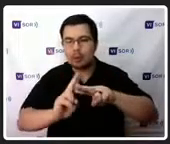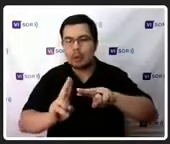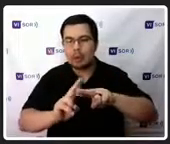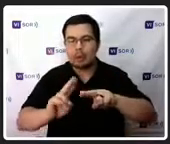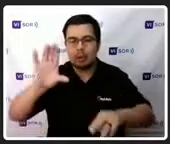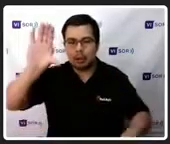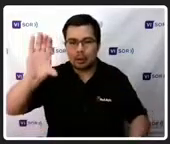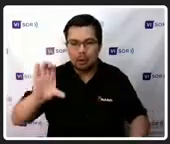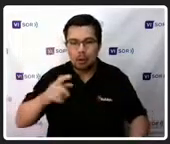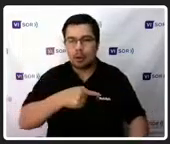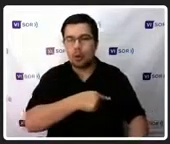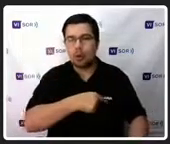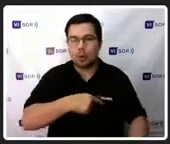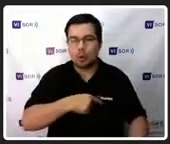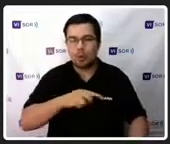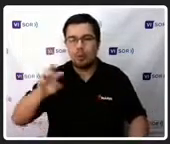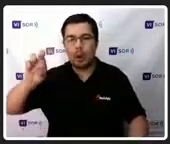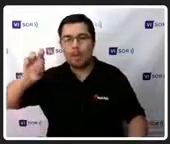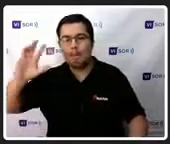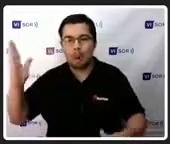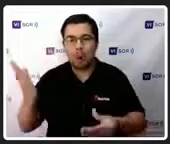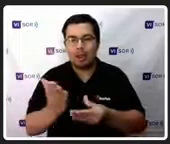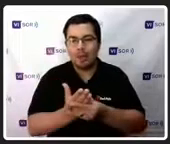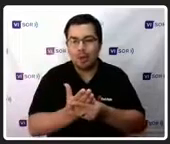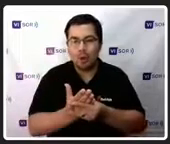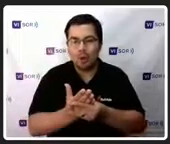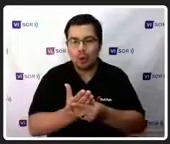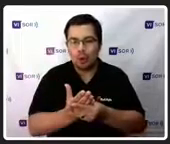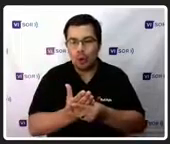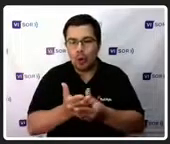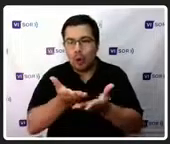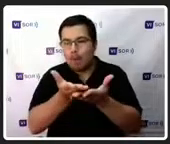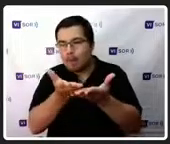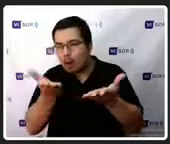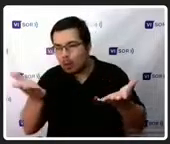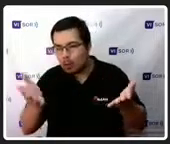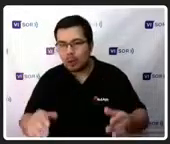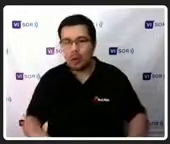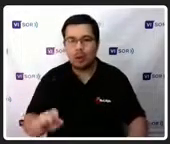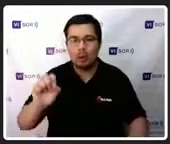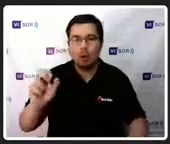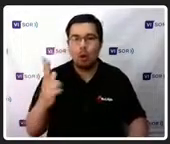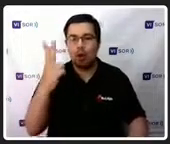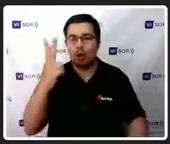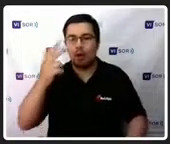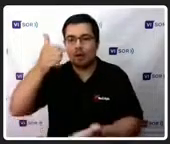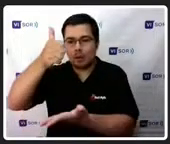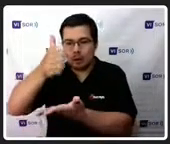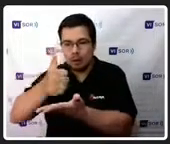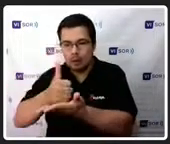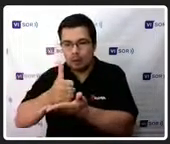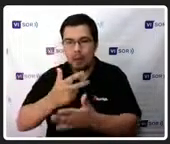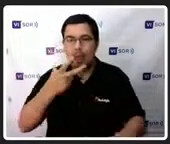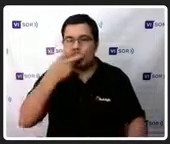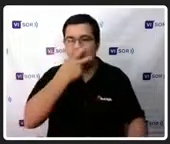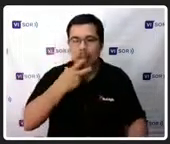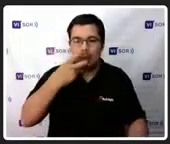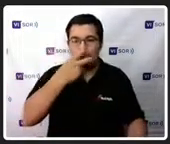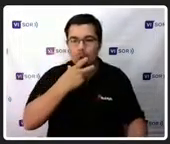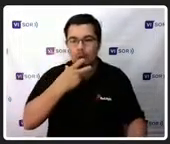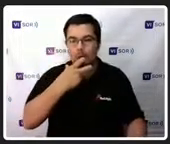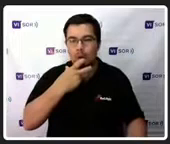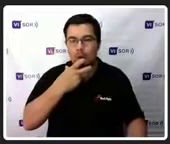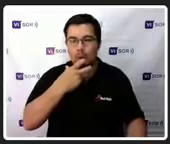portafolio y que para ustedes se dicta en el octavo semestre en idioma inglés obligatoriamente, aun cuando estudien la carrera en español.